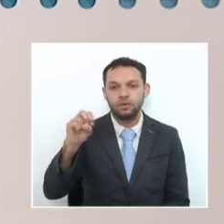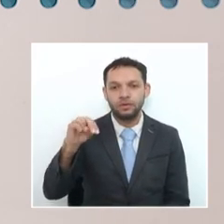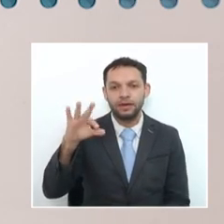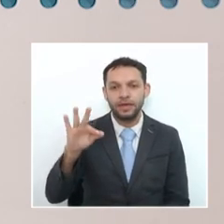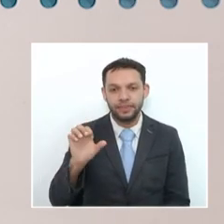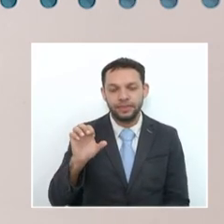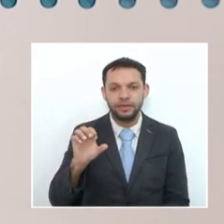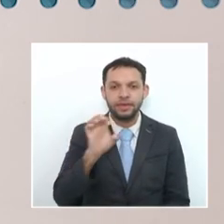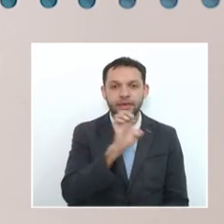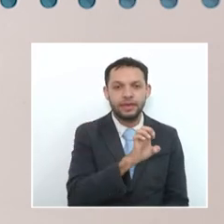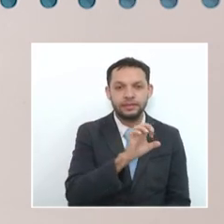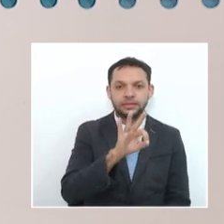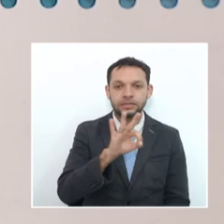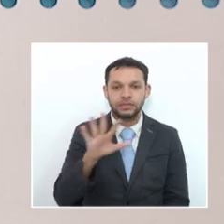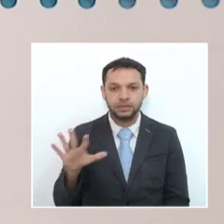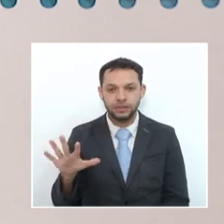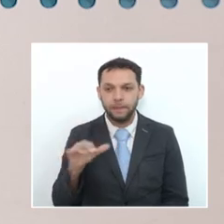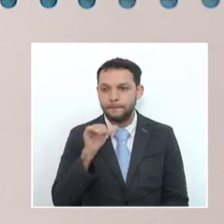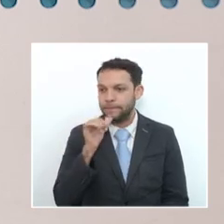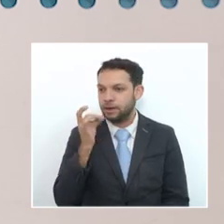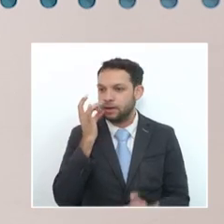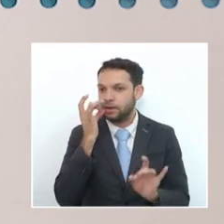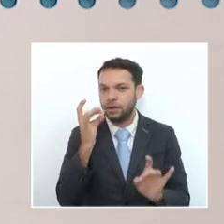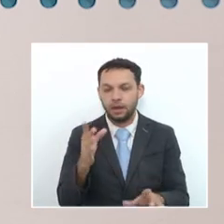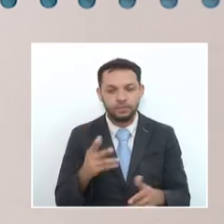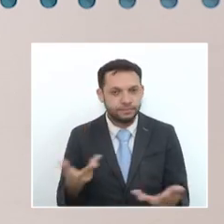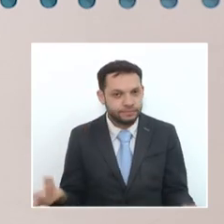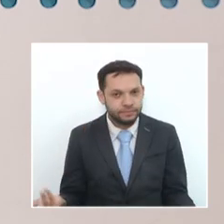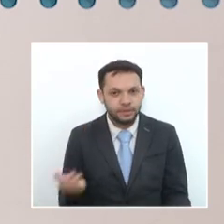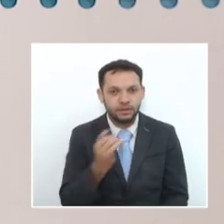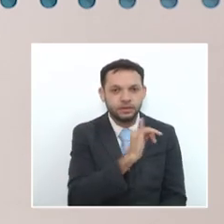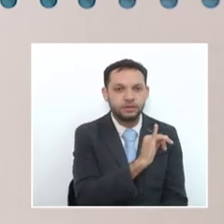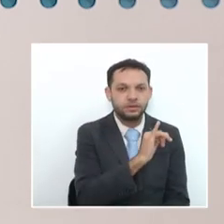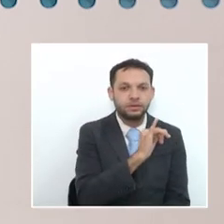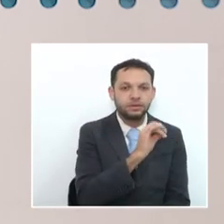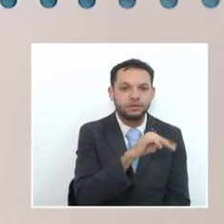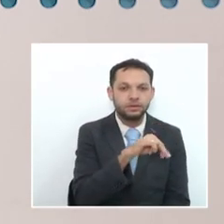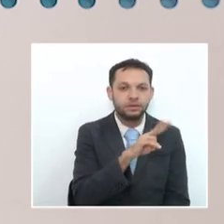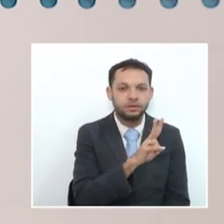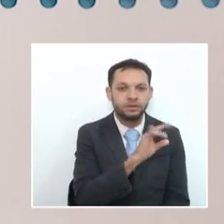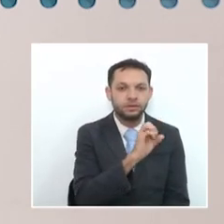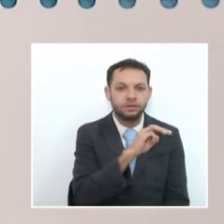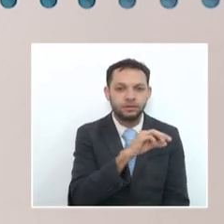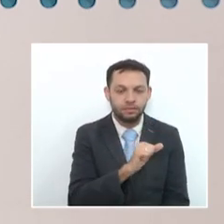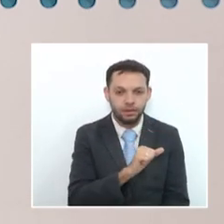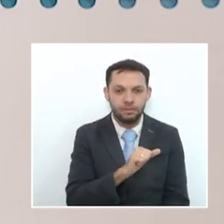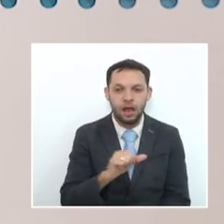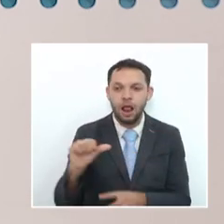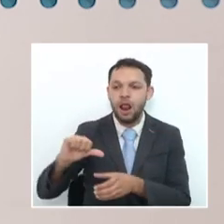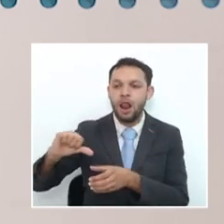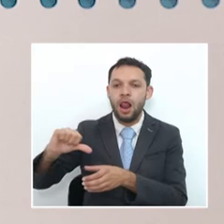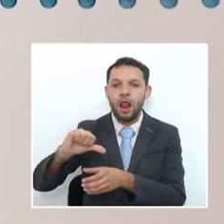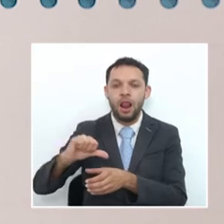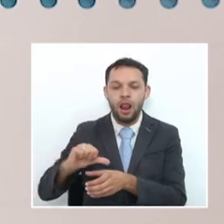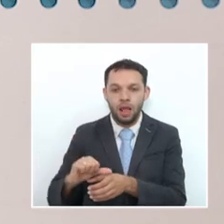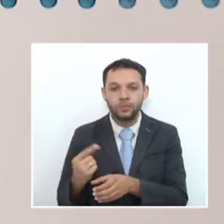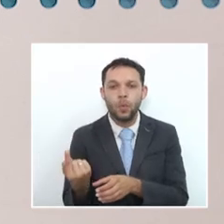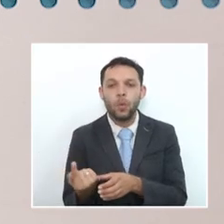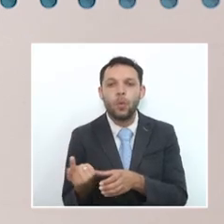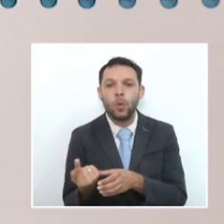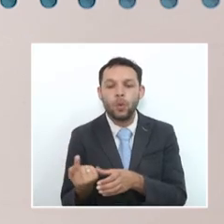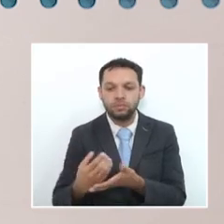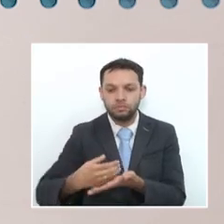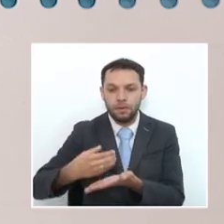perverso para el ser humano. Yo no sé el INVIMA cómo permite que le pongan colorante a todos los jugos artificiales, sabiendo que todas